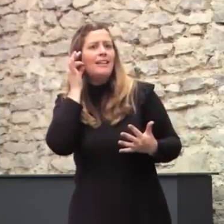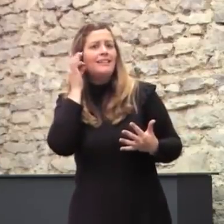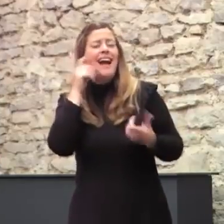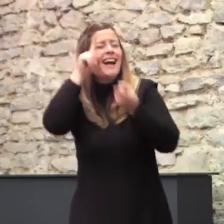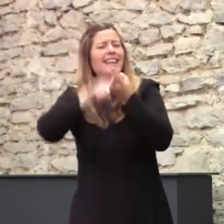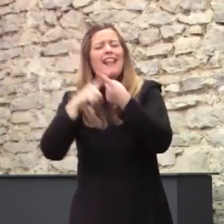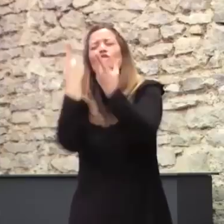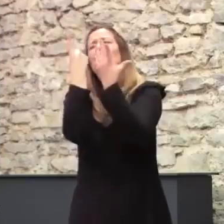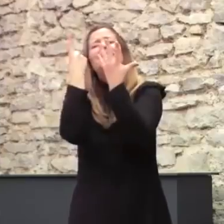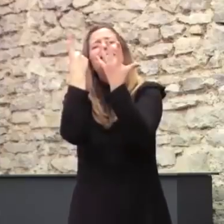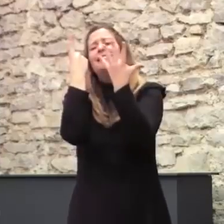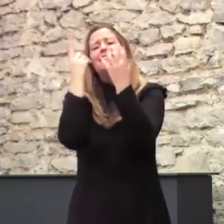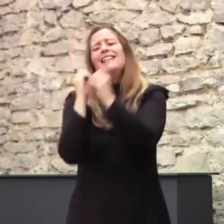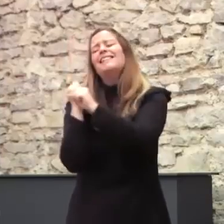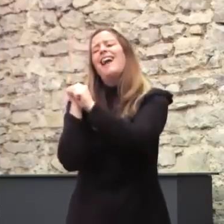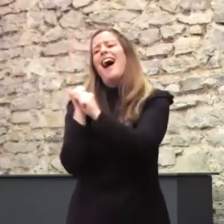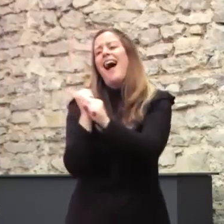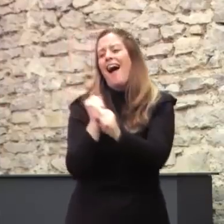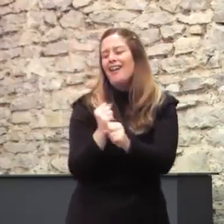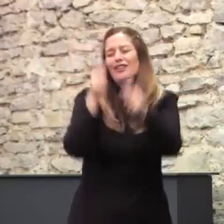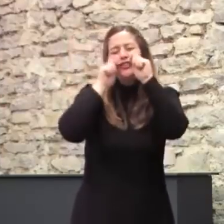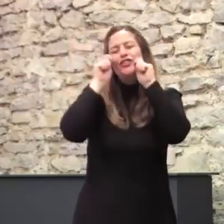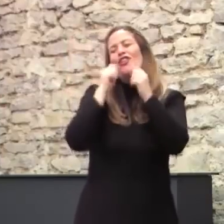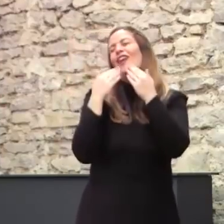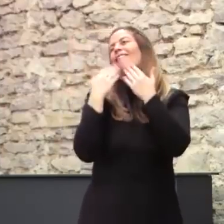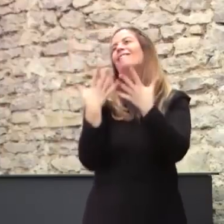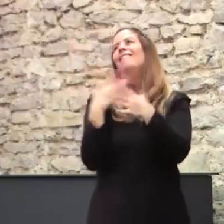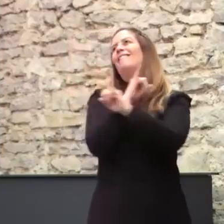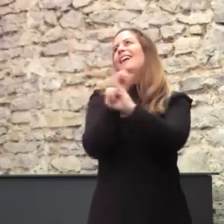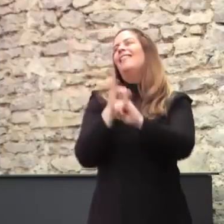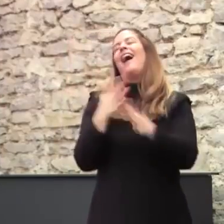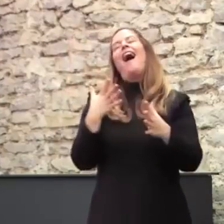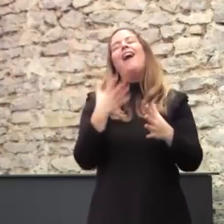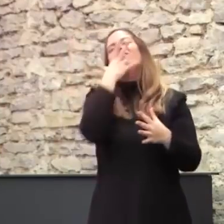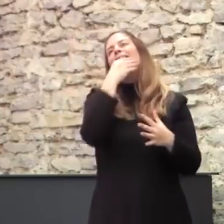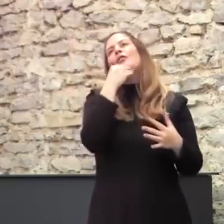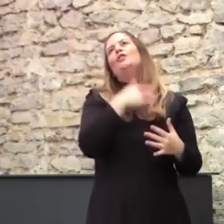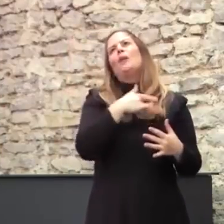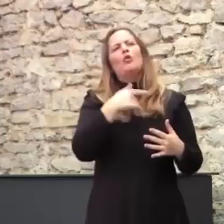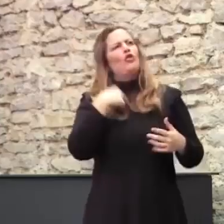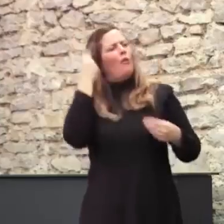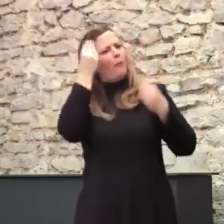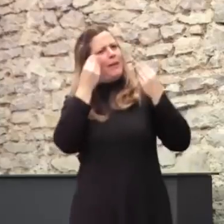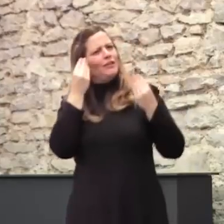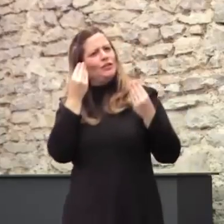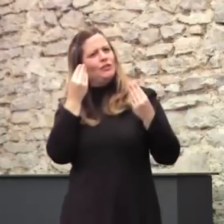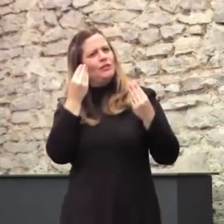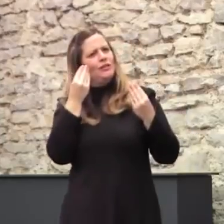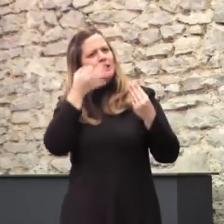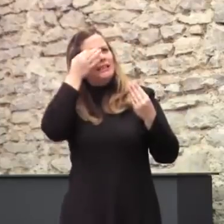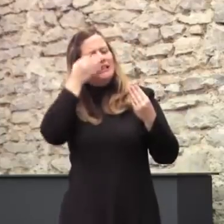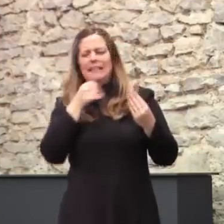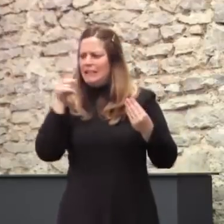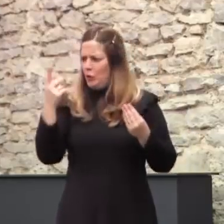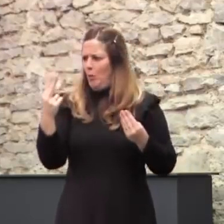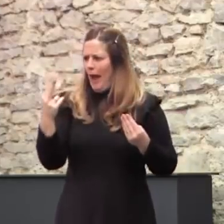felicidad, ¿no? Porque es como, ¡ay, qué bonito es el amor! Muchas veces, yo la pregunto, digo, si tú sabes lo que es la pareja, ¿por qué te